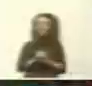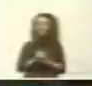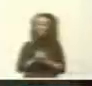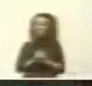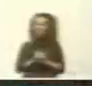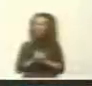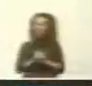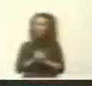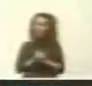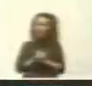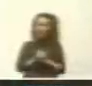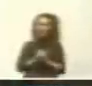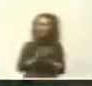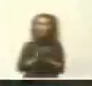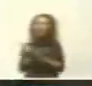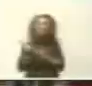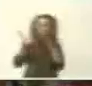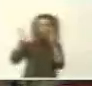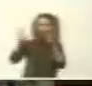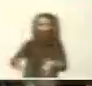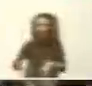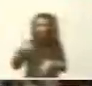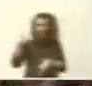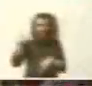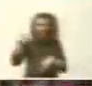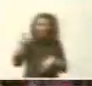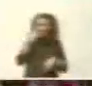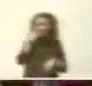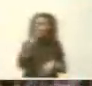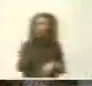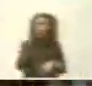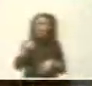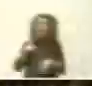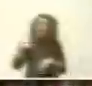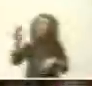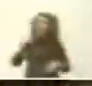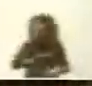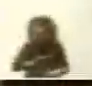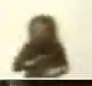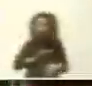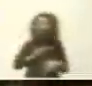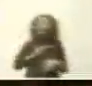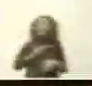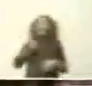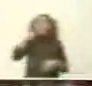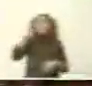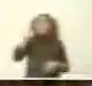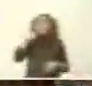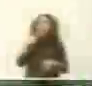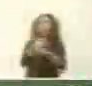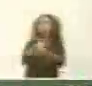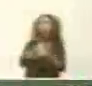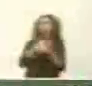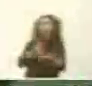Alternativa al factor lo ha dejado, Ado, a mí sinceramente han acertado. Ado, tuvieron lo que tanto han